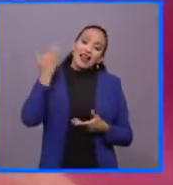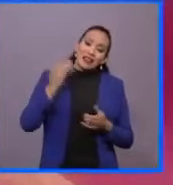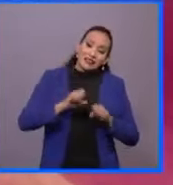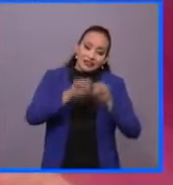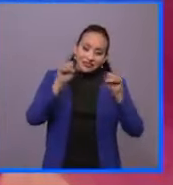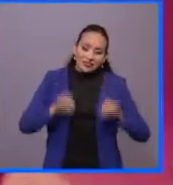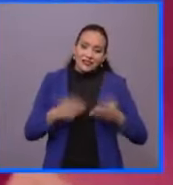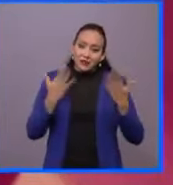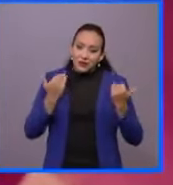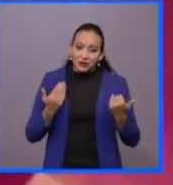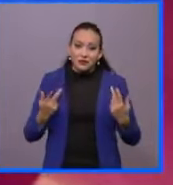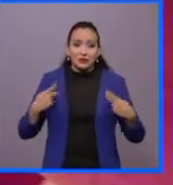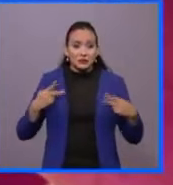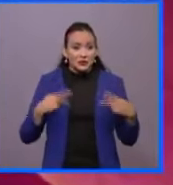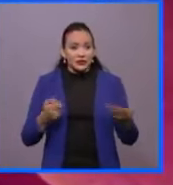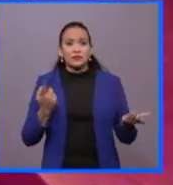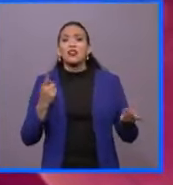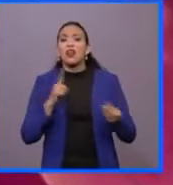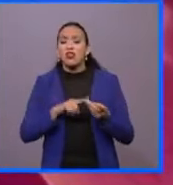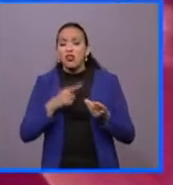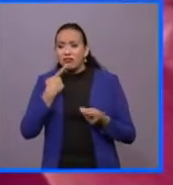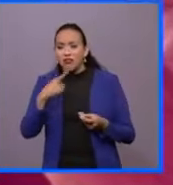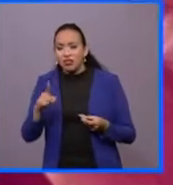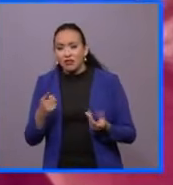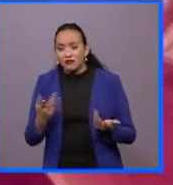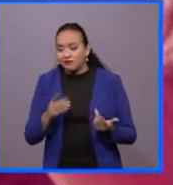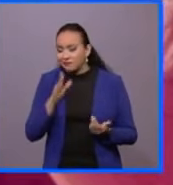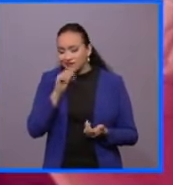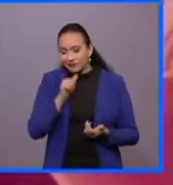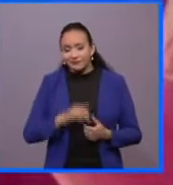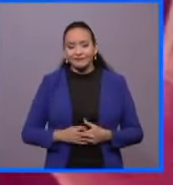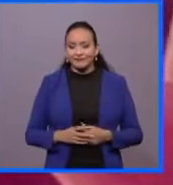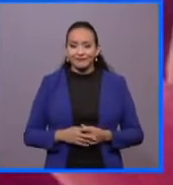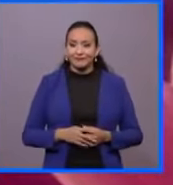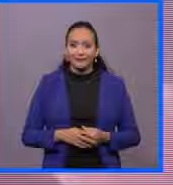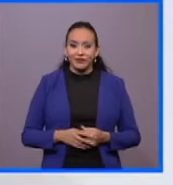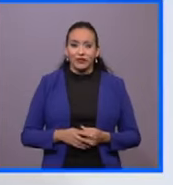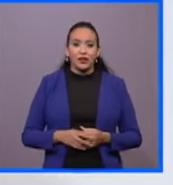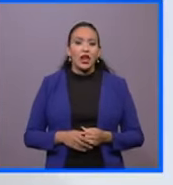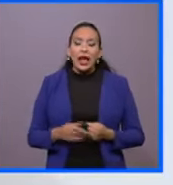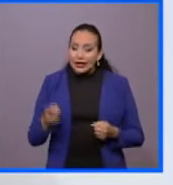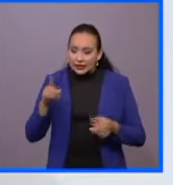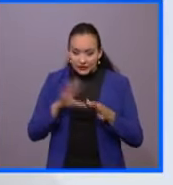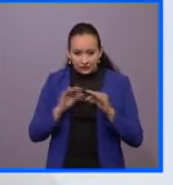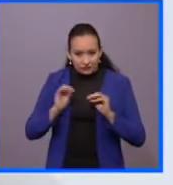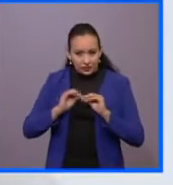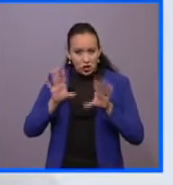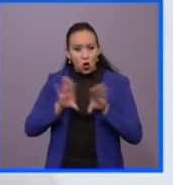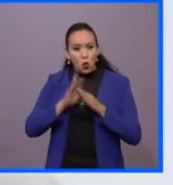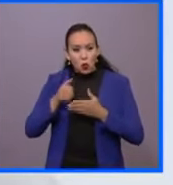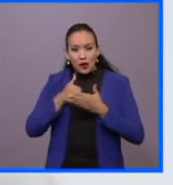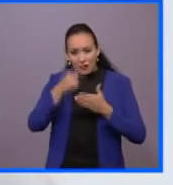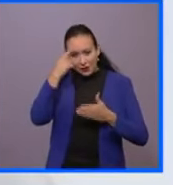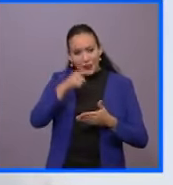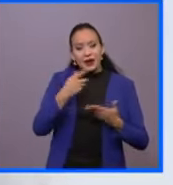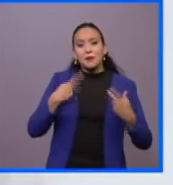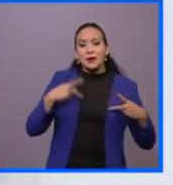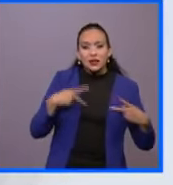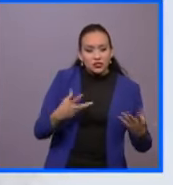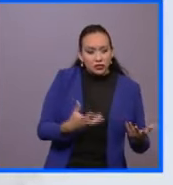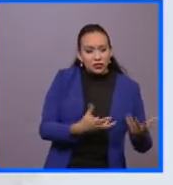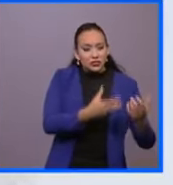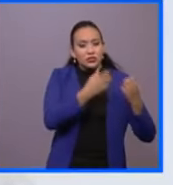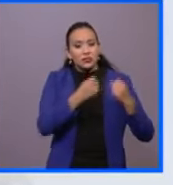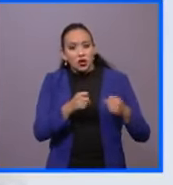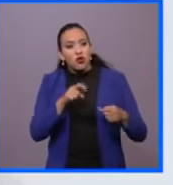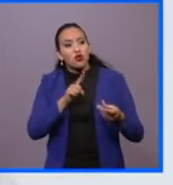las familias no pueden denunciar por temor a represalias. No incluye medidas concretas para enfrentar el rezago forense, ni alude